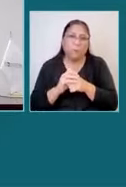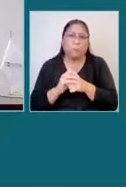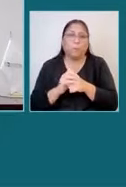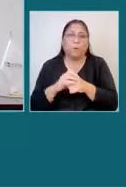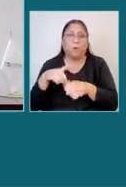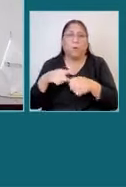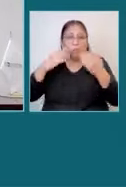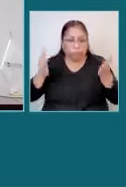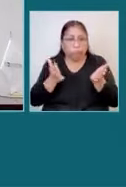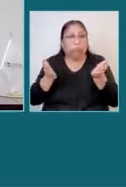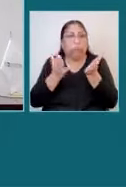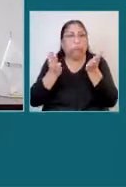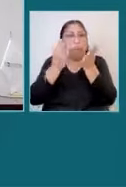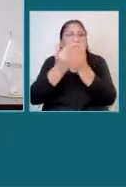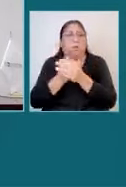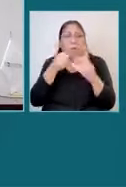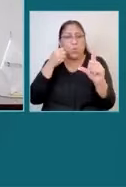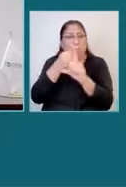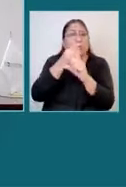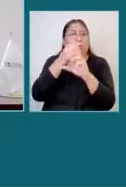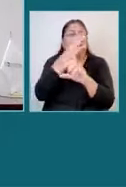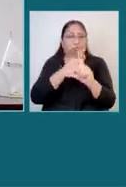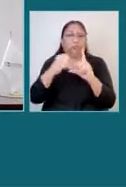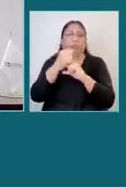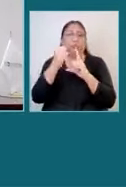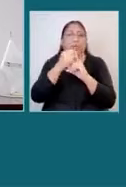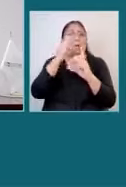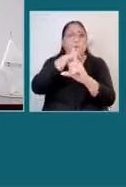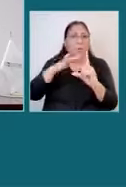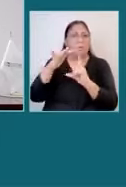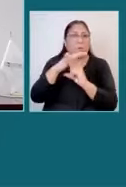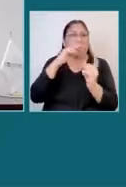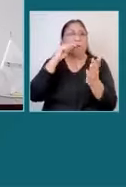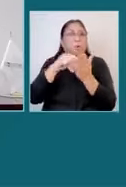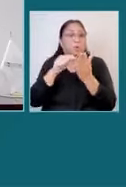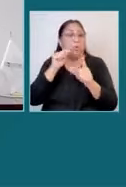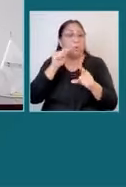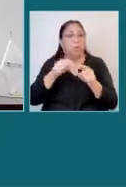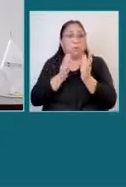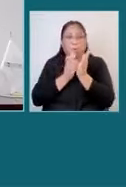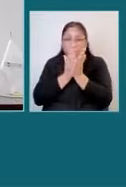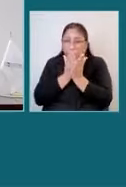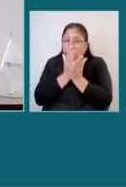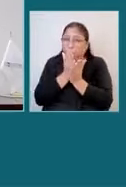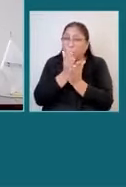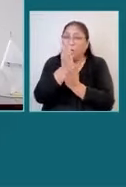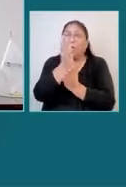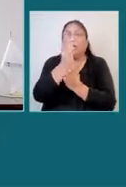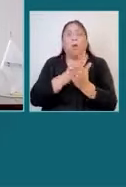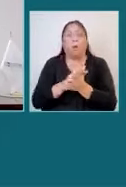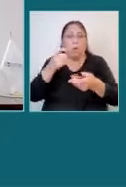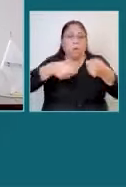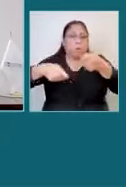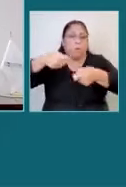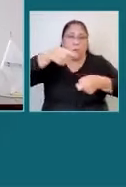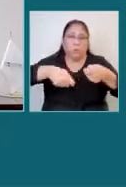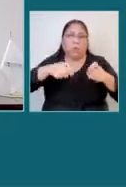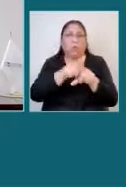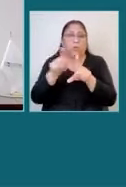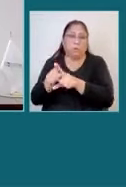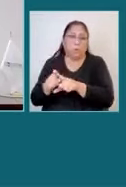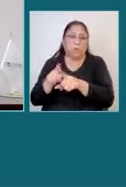a fomentar un impacto social y medioambiental, ¿no? Lo cual, como dije, está muy alineado a la tesis de inversión también del Fondo